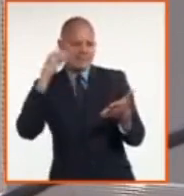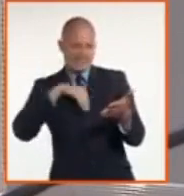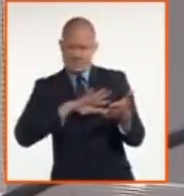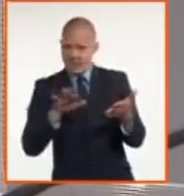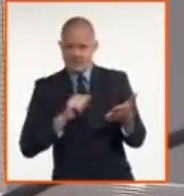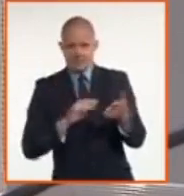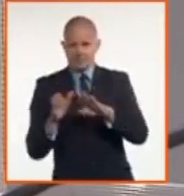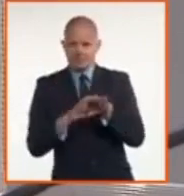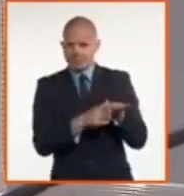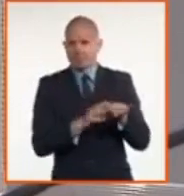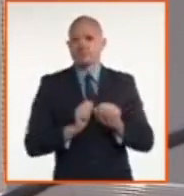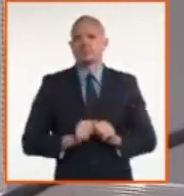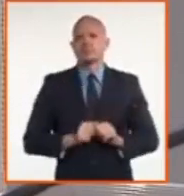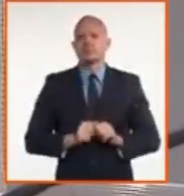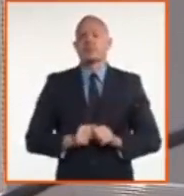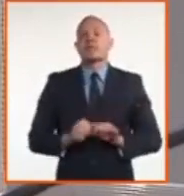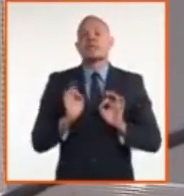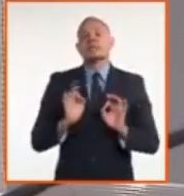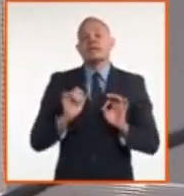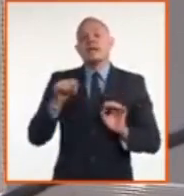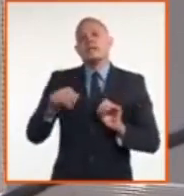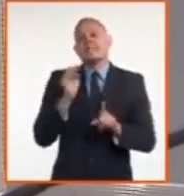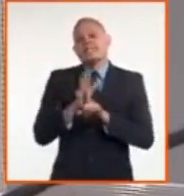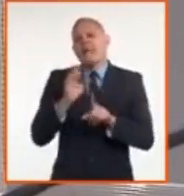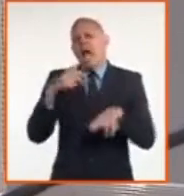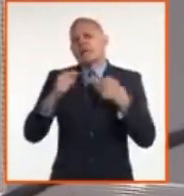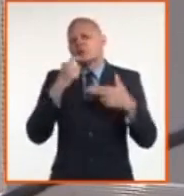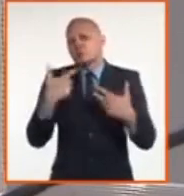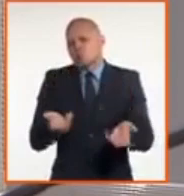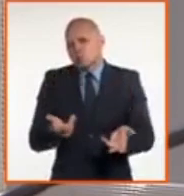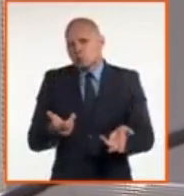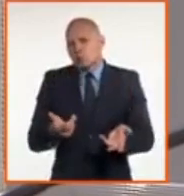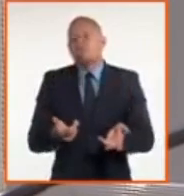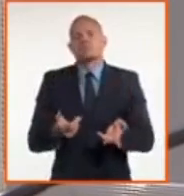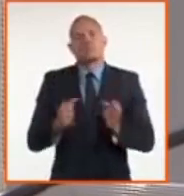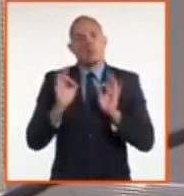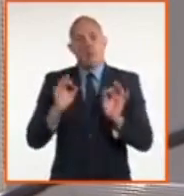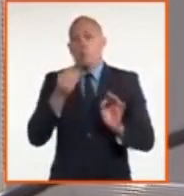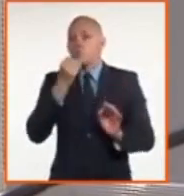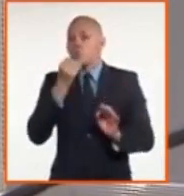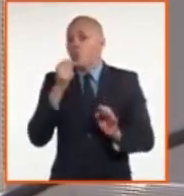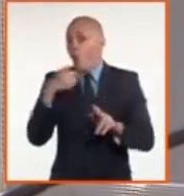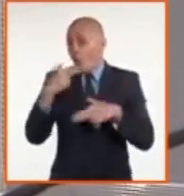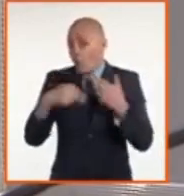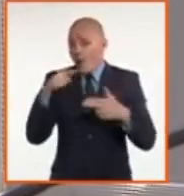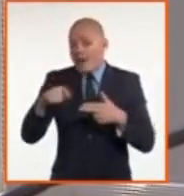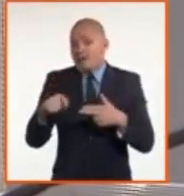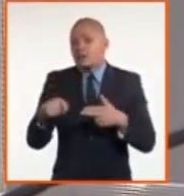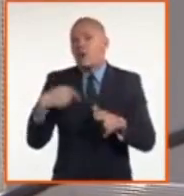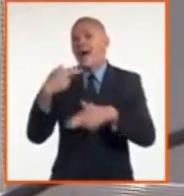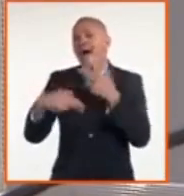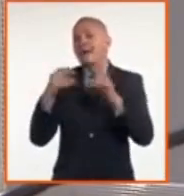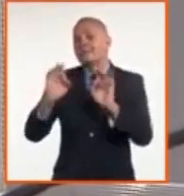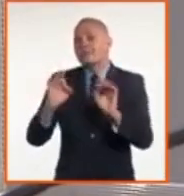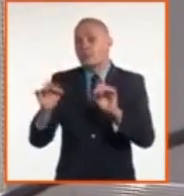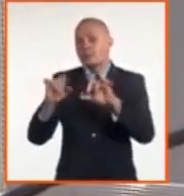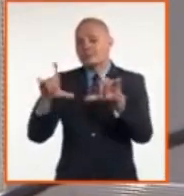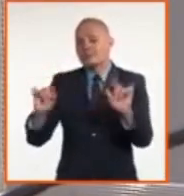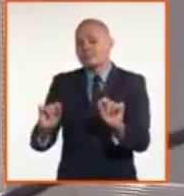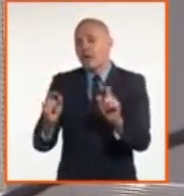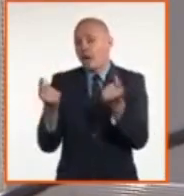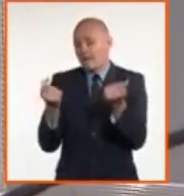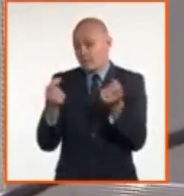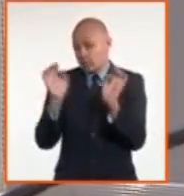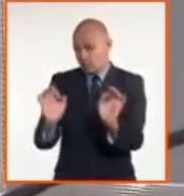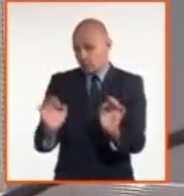operaciones en primer lugar son en efectivo que es la primera que se va a implementar porque lo va a ser el carga que es que donde único